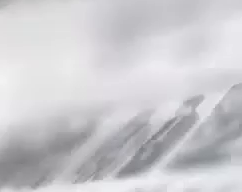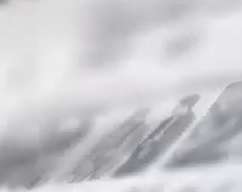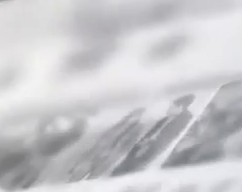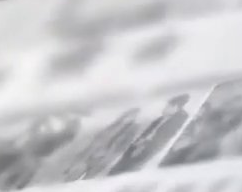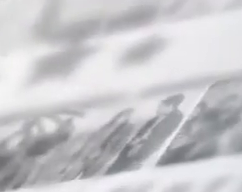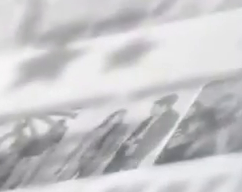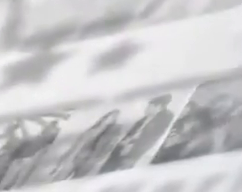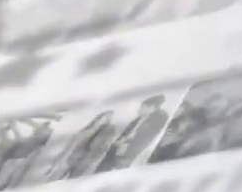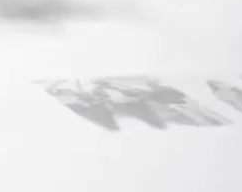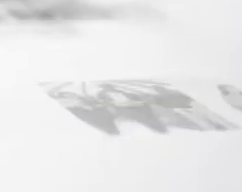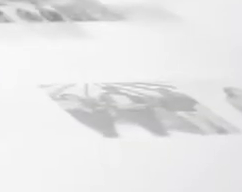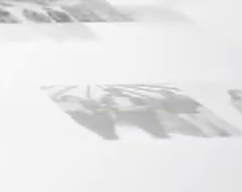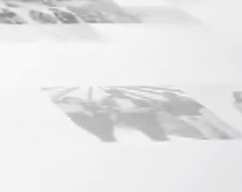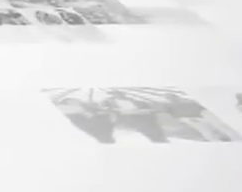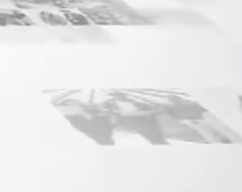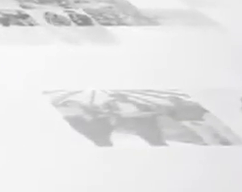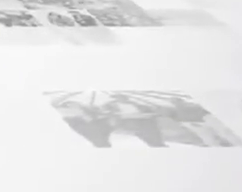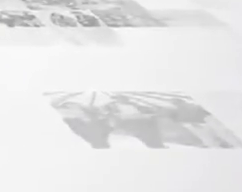Música